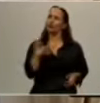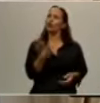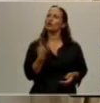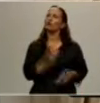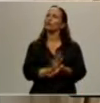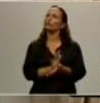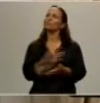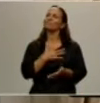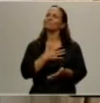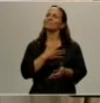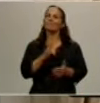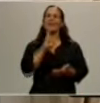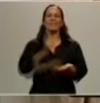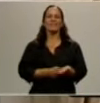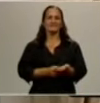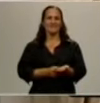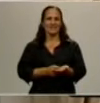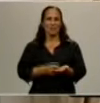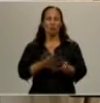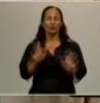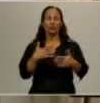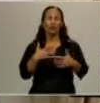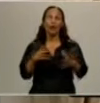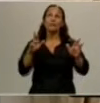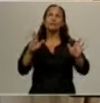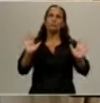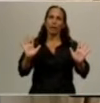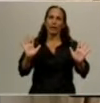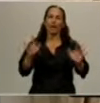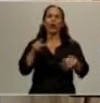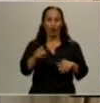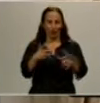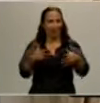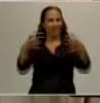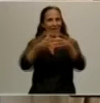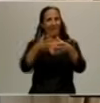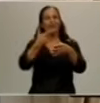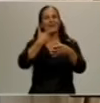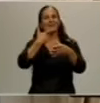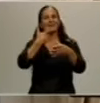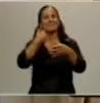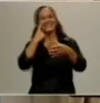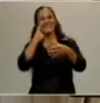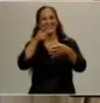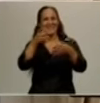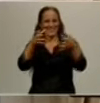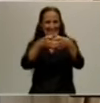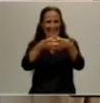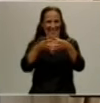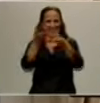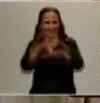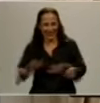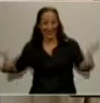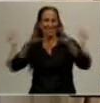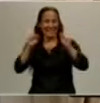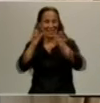hemos tomado estas decisiones que espero, esta disolución de la Secretaría de Inteligencia, esta reformulación de todos